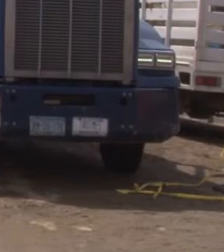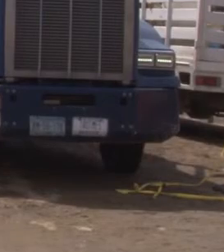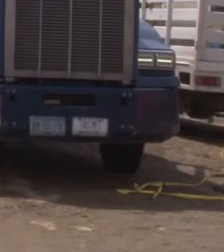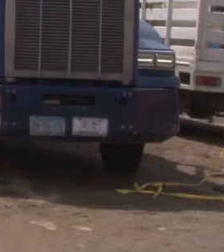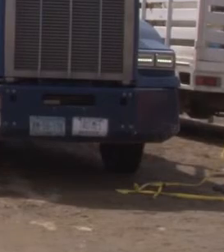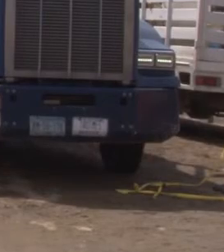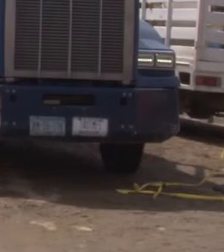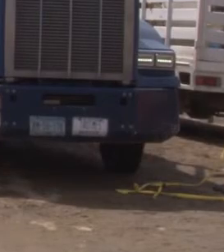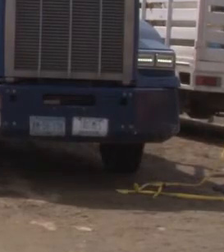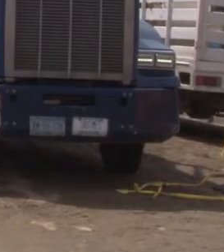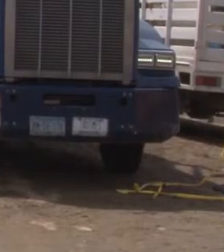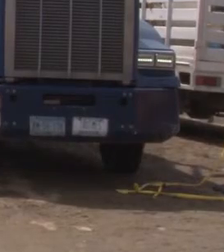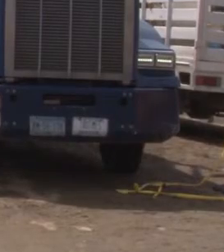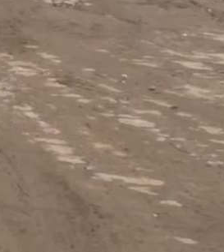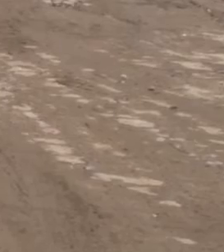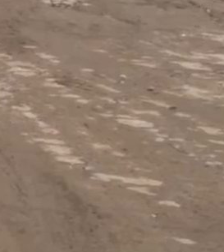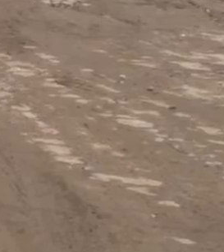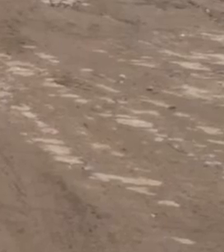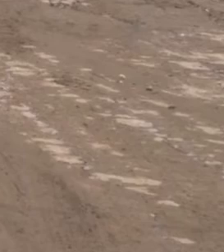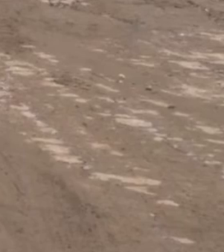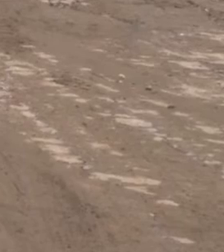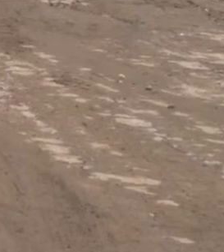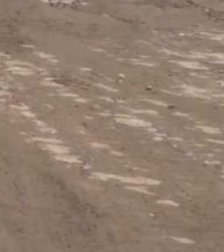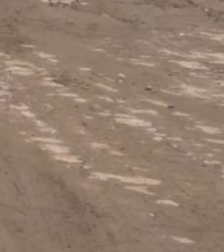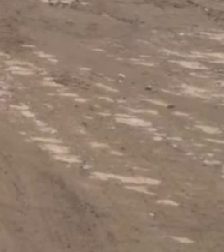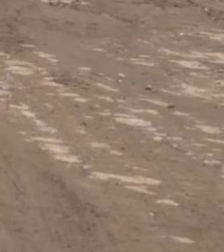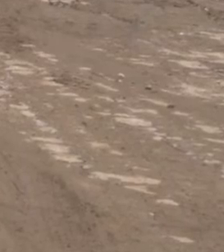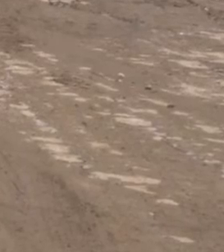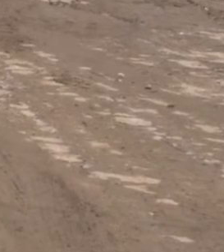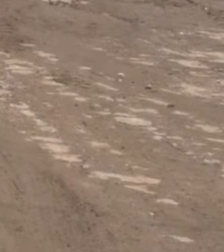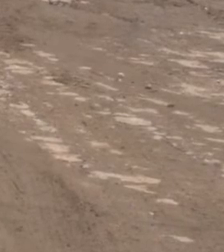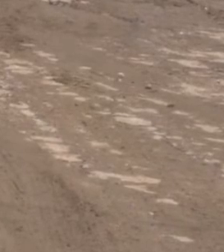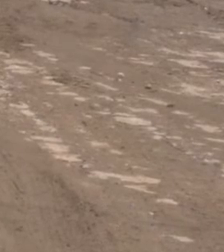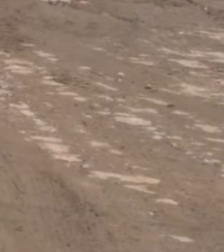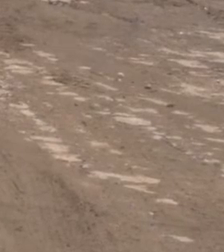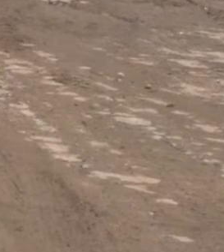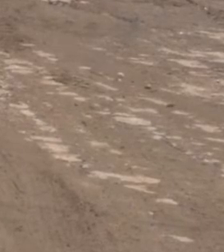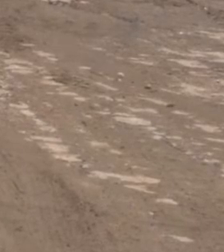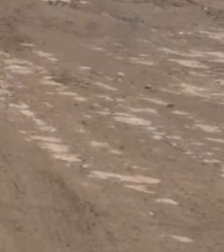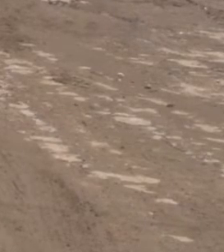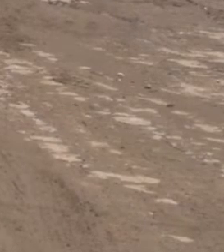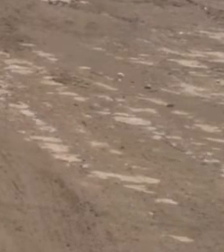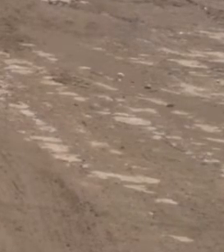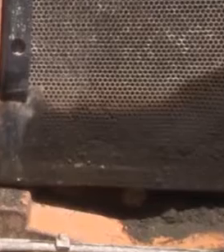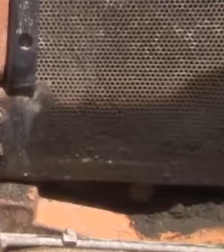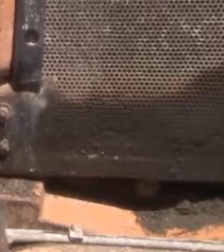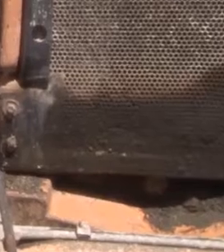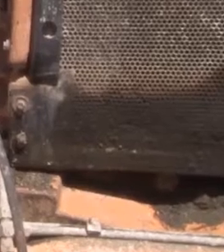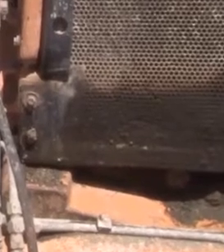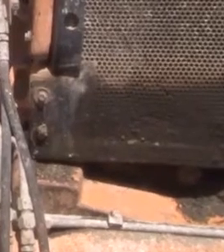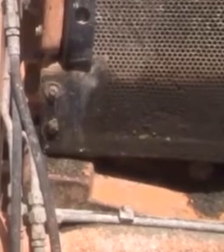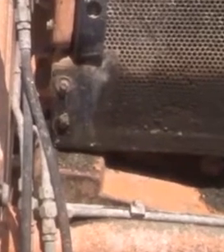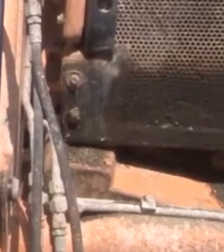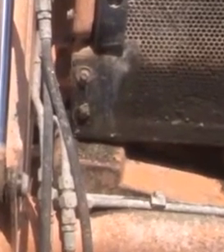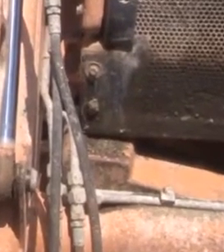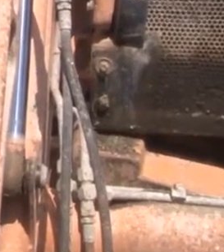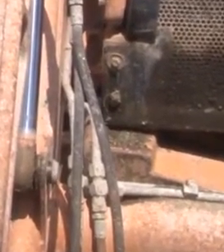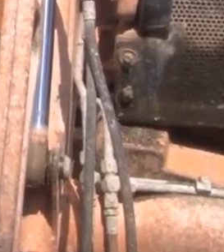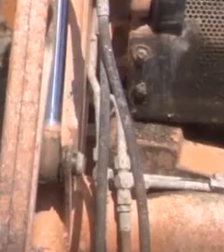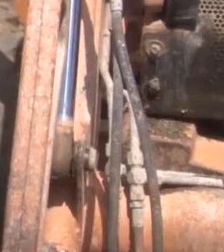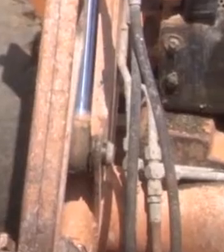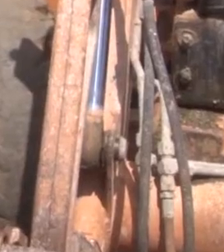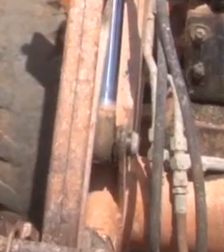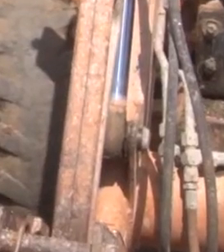Chaparral el presidente informo que lo recaudado del proceso de registro de los autos chocolates del que próximamente se darán a conocer los procesos